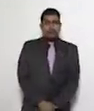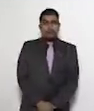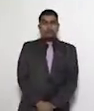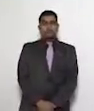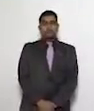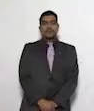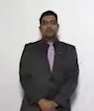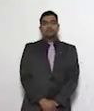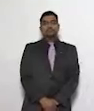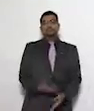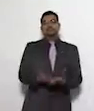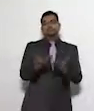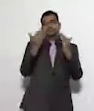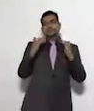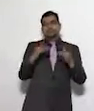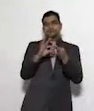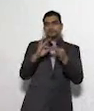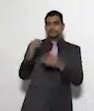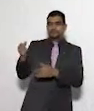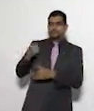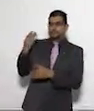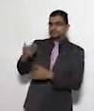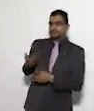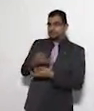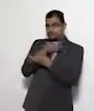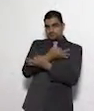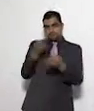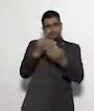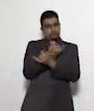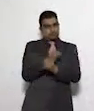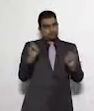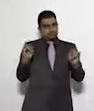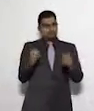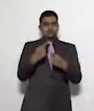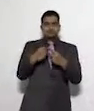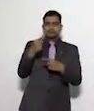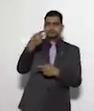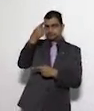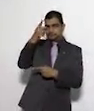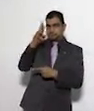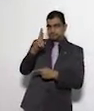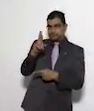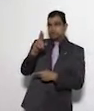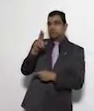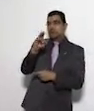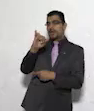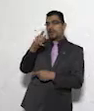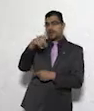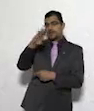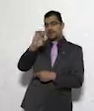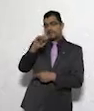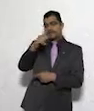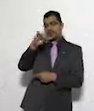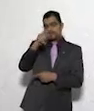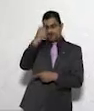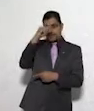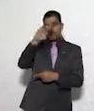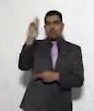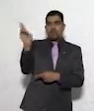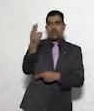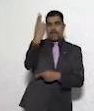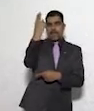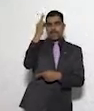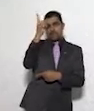Escuchemos a continuación las palabras y declaratoria inaugural del doctor Enrique Graue-Vigers, rector de la